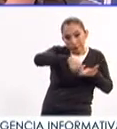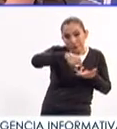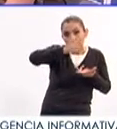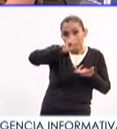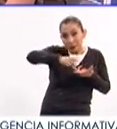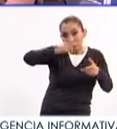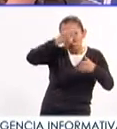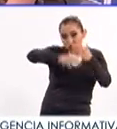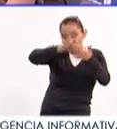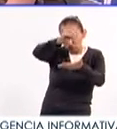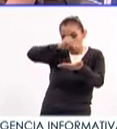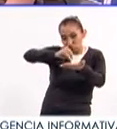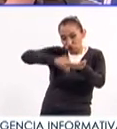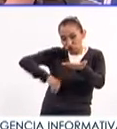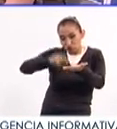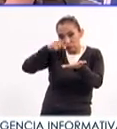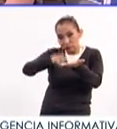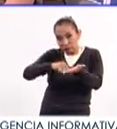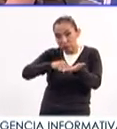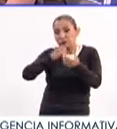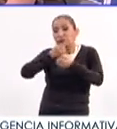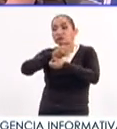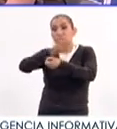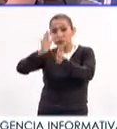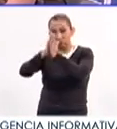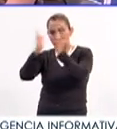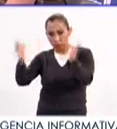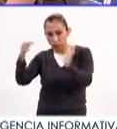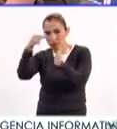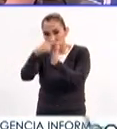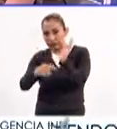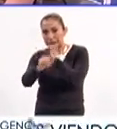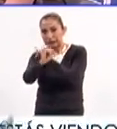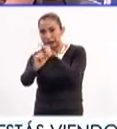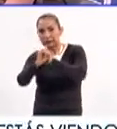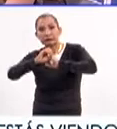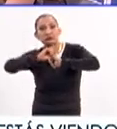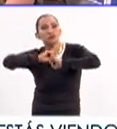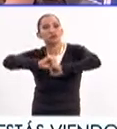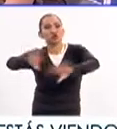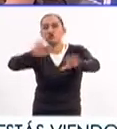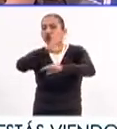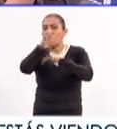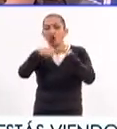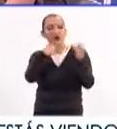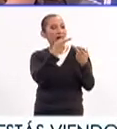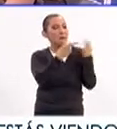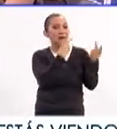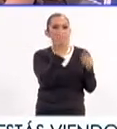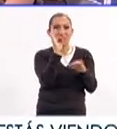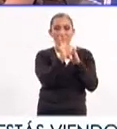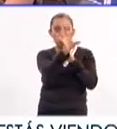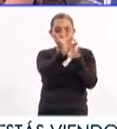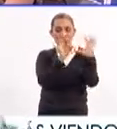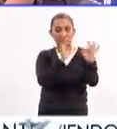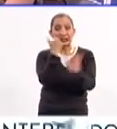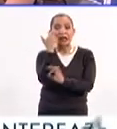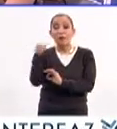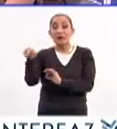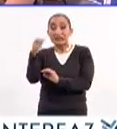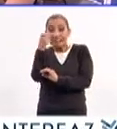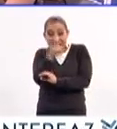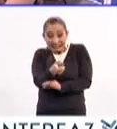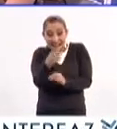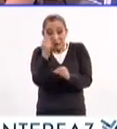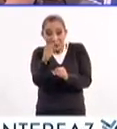las conclusiones de un evento. Publicamos, en efecto, publicamos en las redes sociales todo lo que se concluye. Y buscamos que a partir